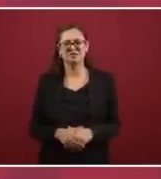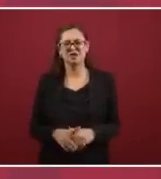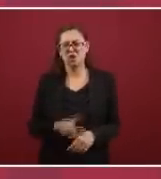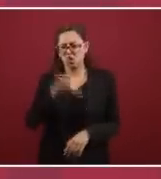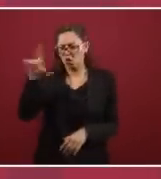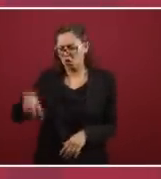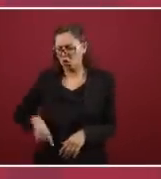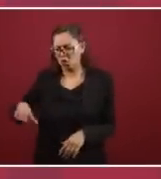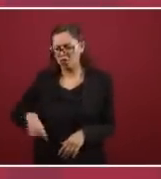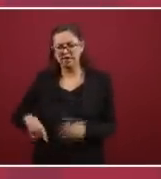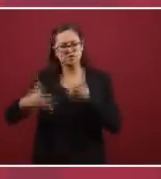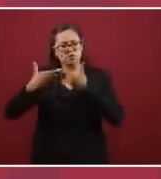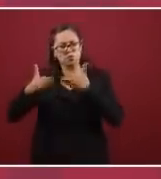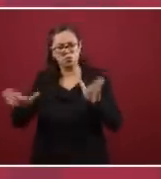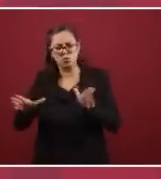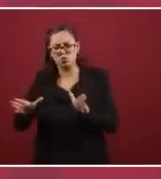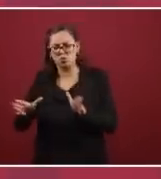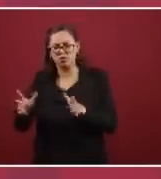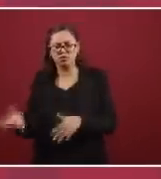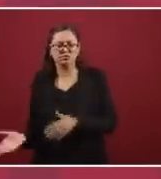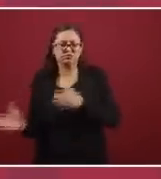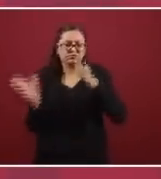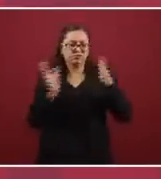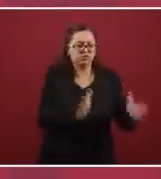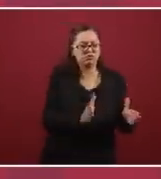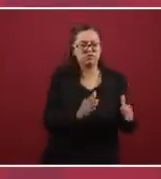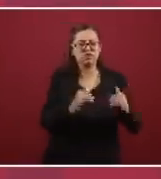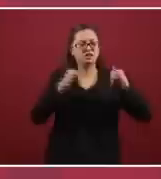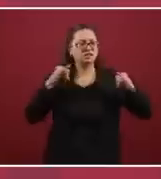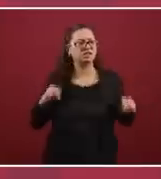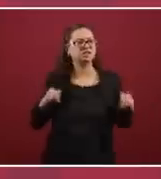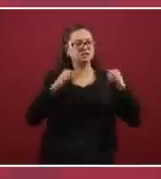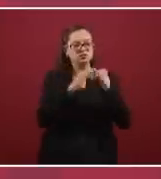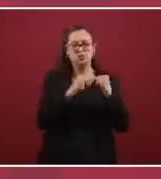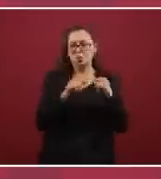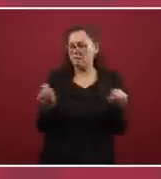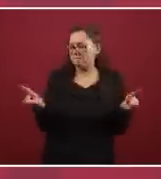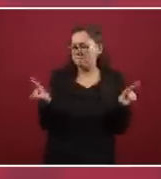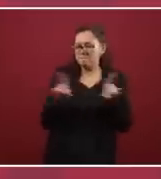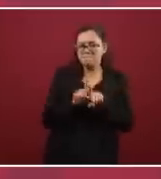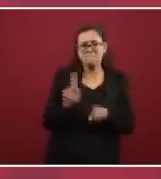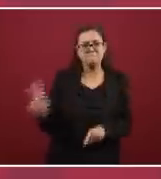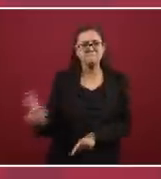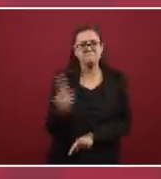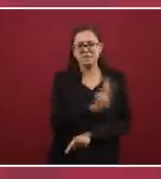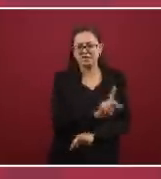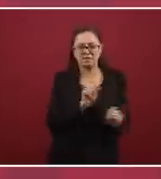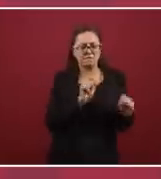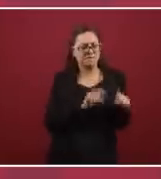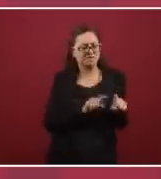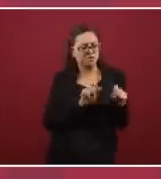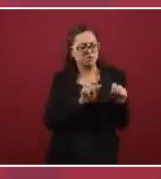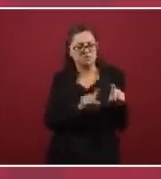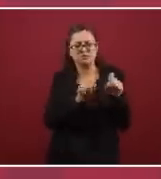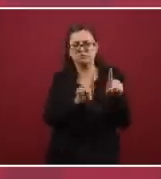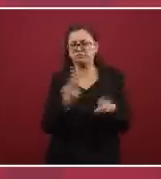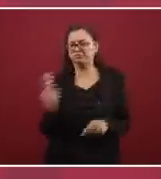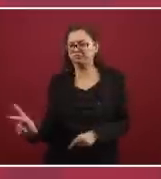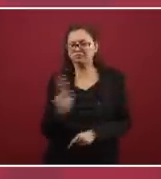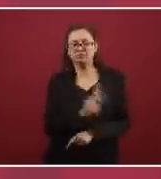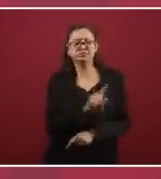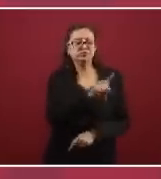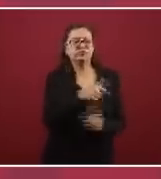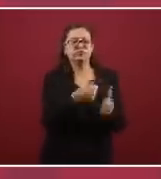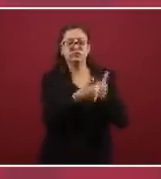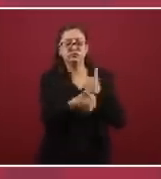paralelo, una constelación de oficinas para hacer lo mismo, supuestamente